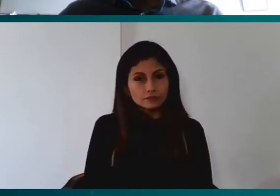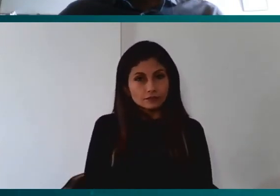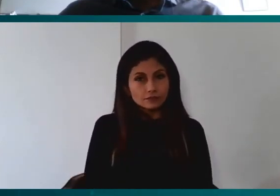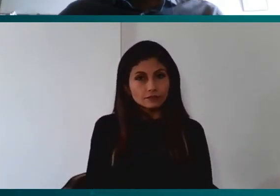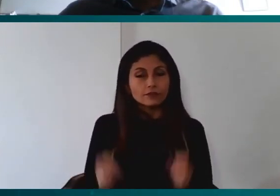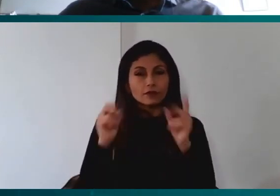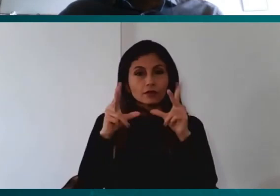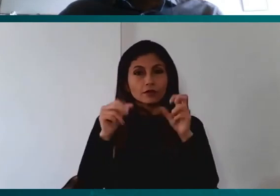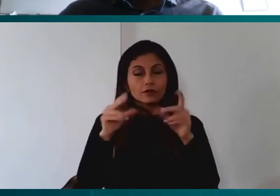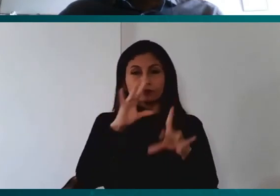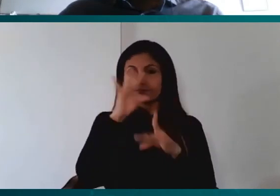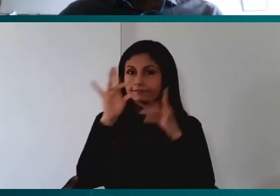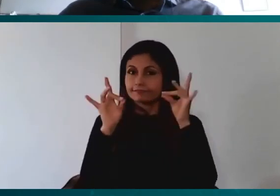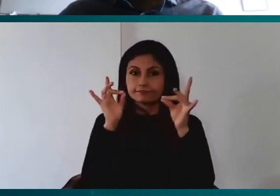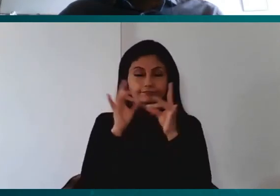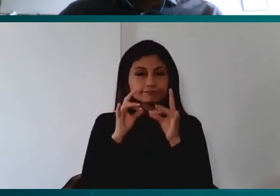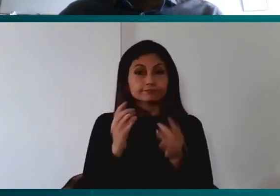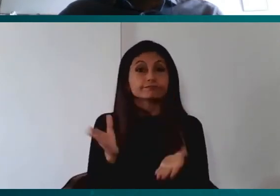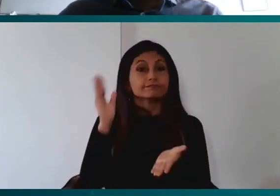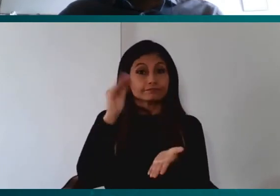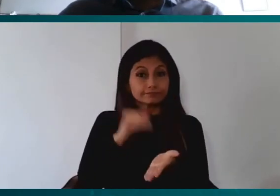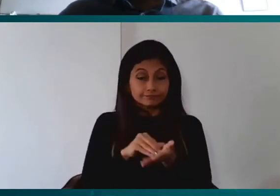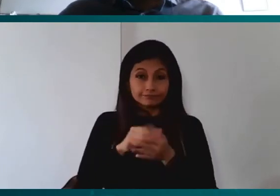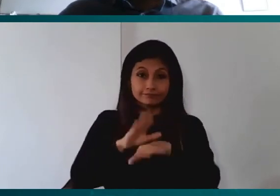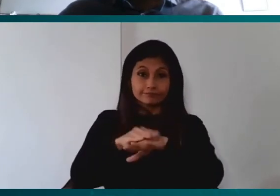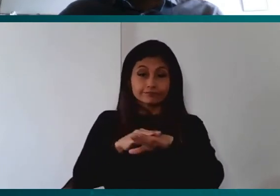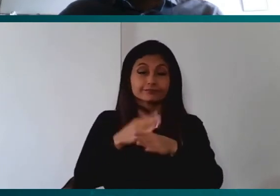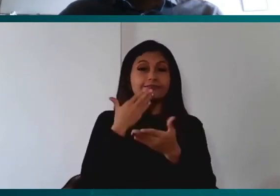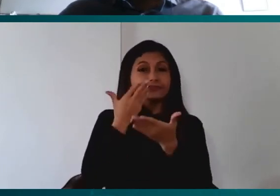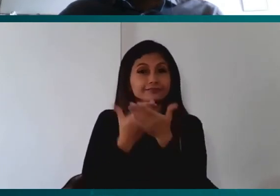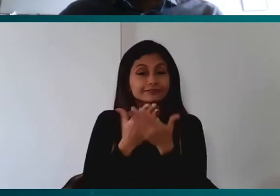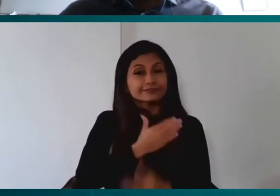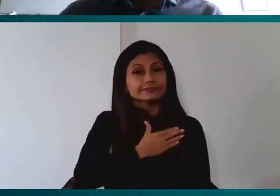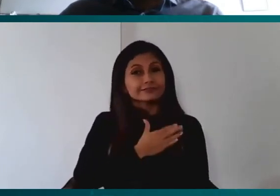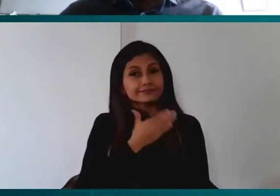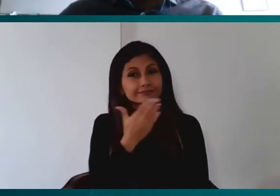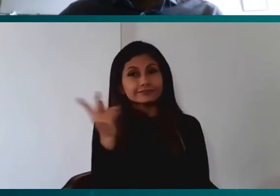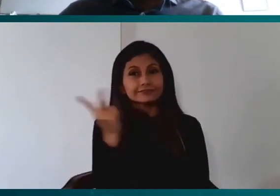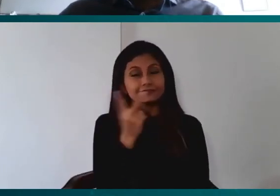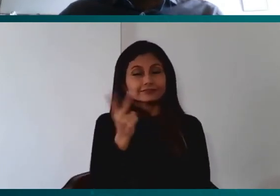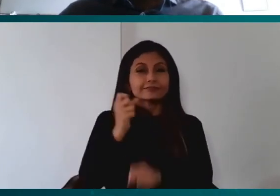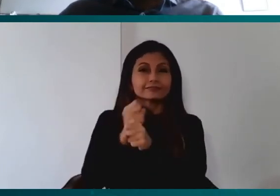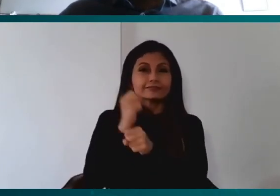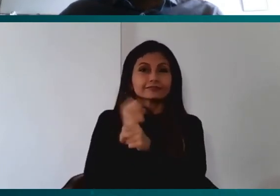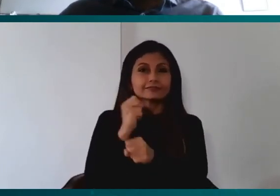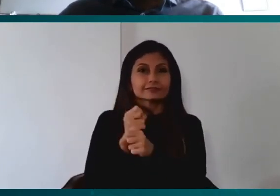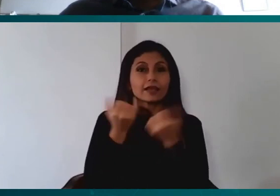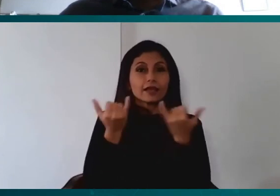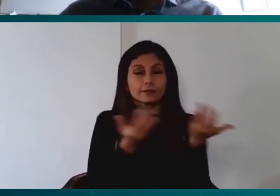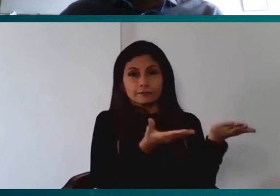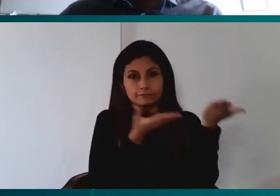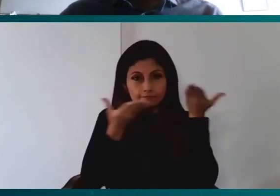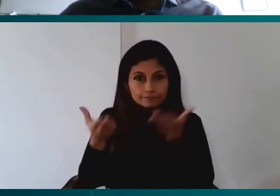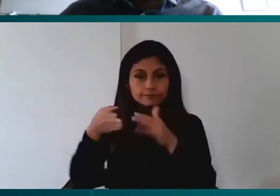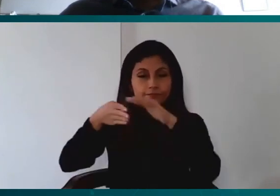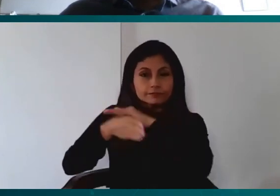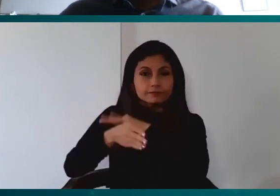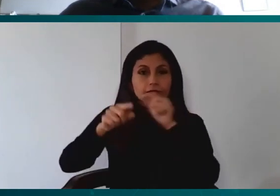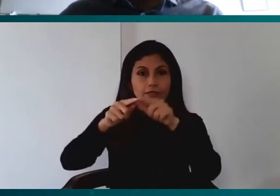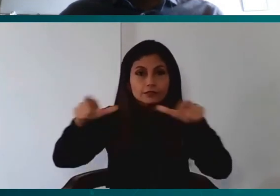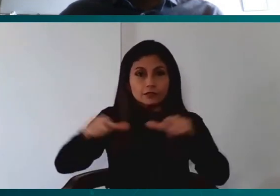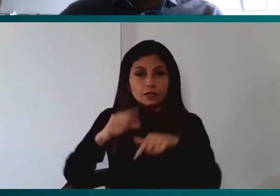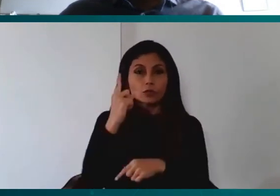Ok, perfecto. De nuevo, las gracias y las felicitaciones por el trabajo. Los invitamos a pasar a la sala 1 de